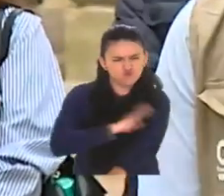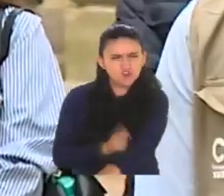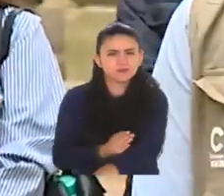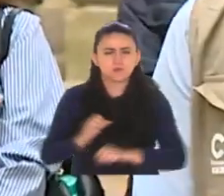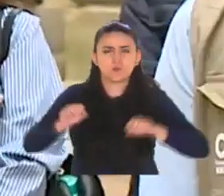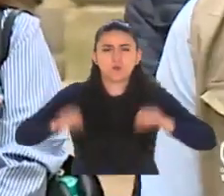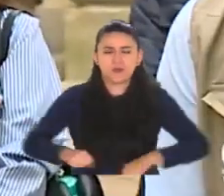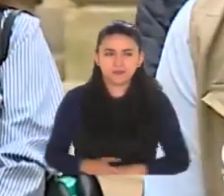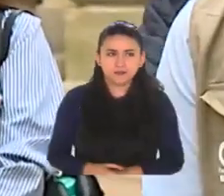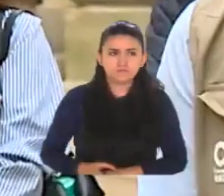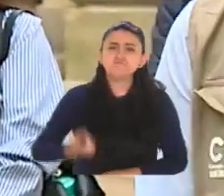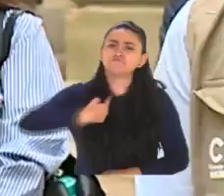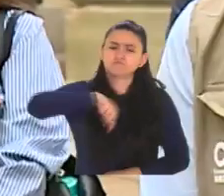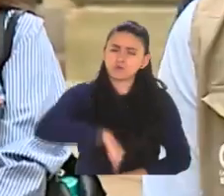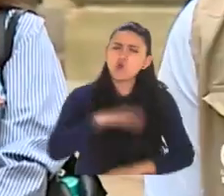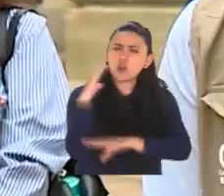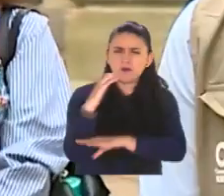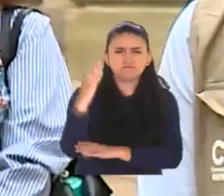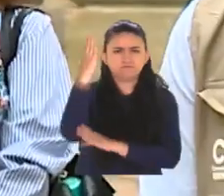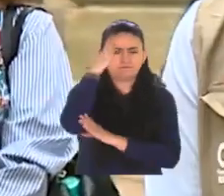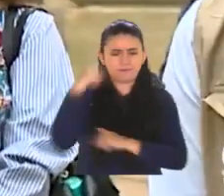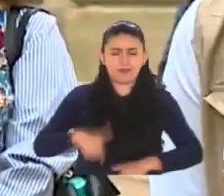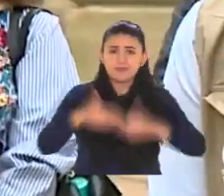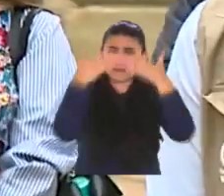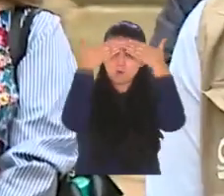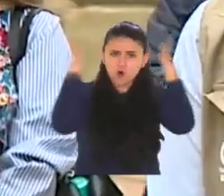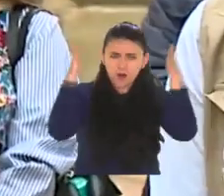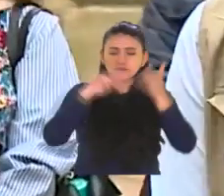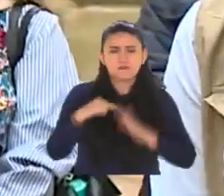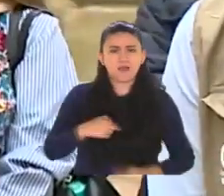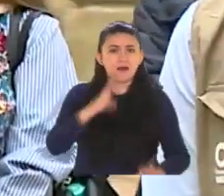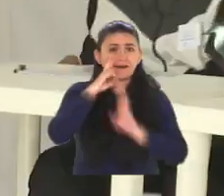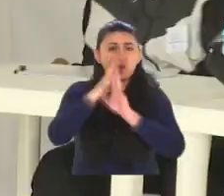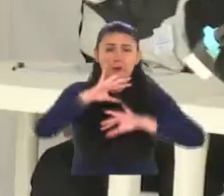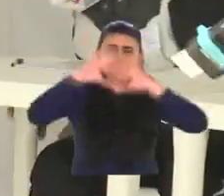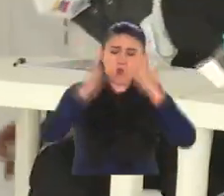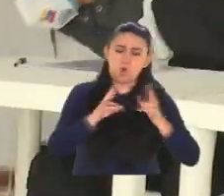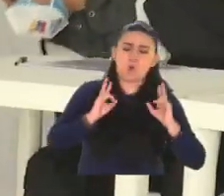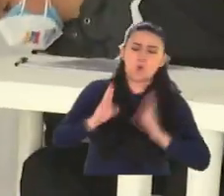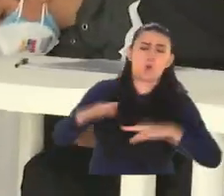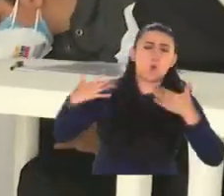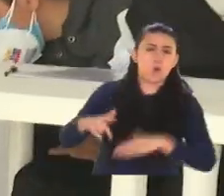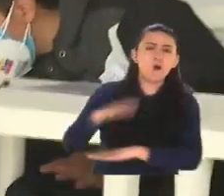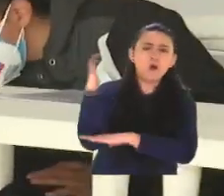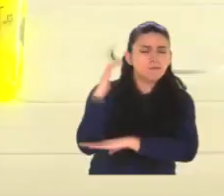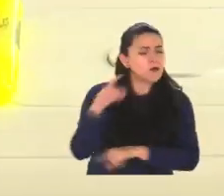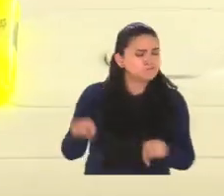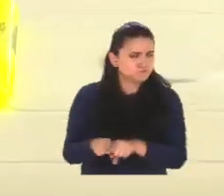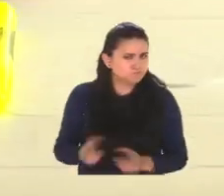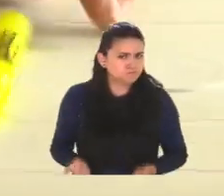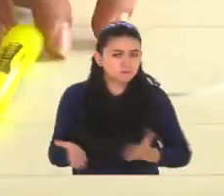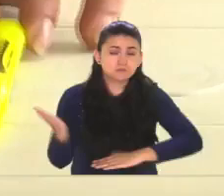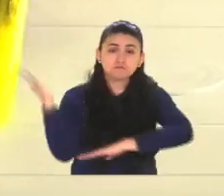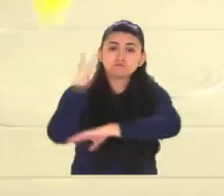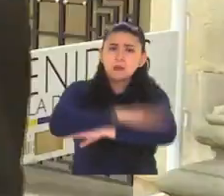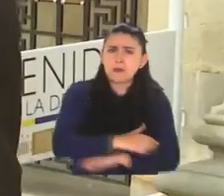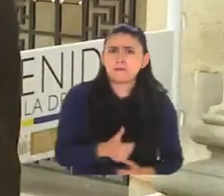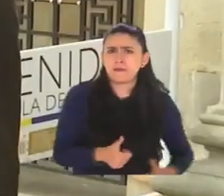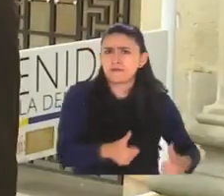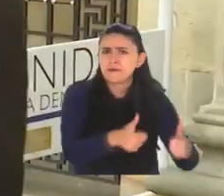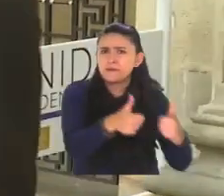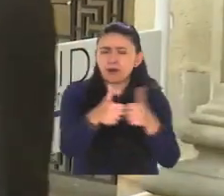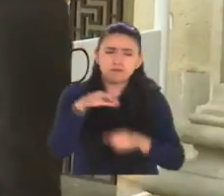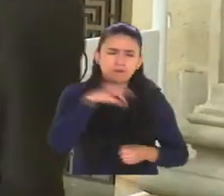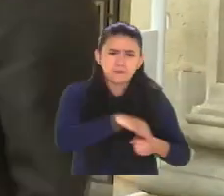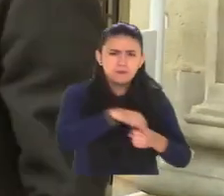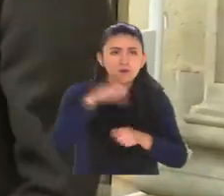elecciones muy bien con garantías plenas nuestra democracia es reconocida a nivel mundial la jornada ha transcurrido con normalidad y en parche han acudido